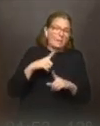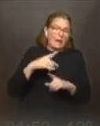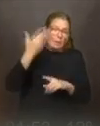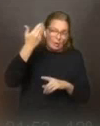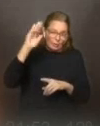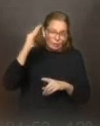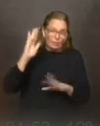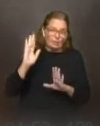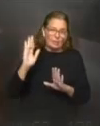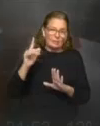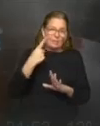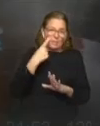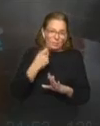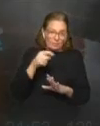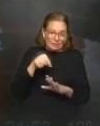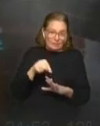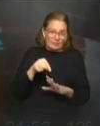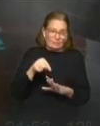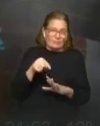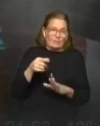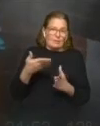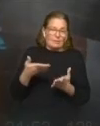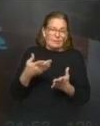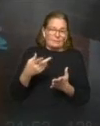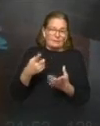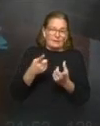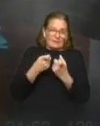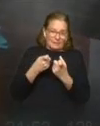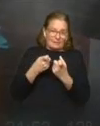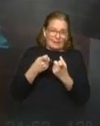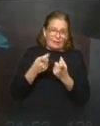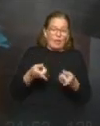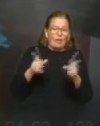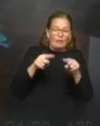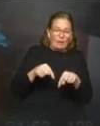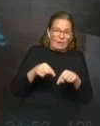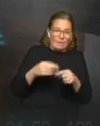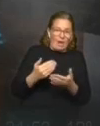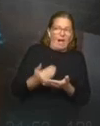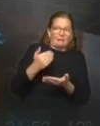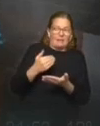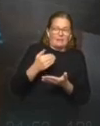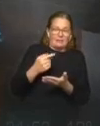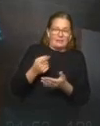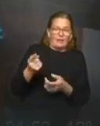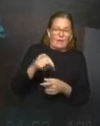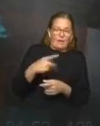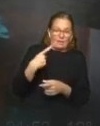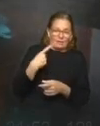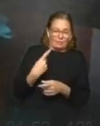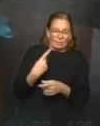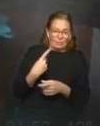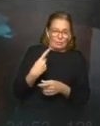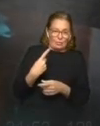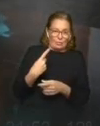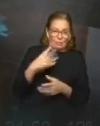autoridades se den cuenta en este momento de que es necesario dar un paso atrás. No seguir